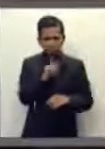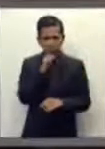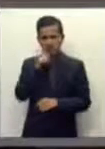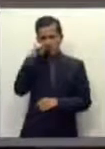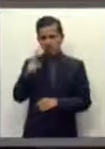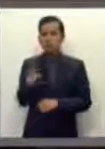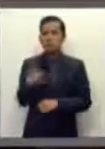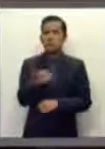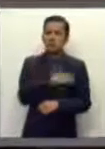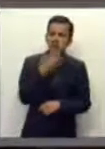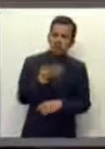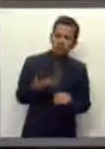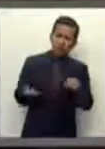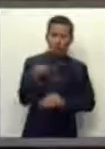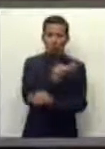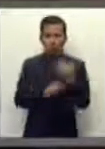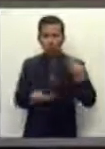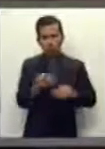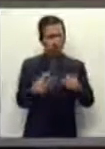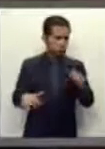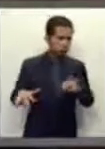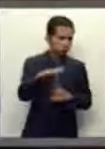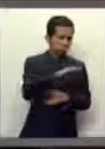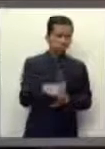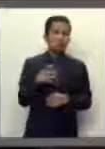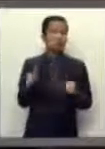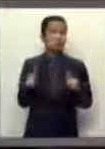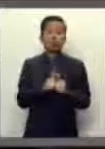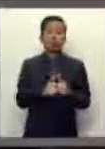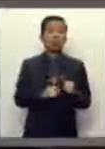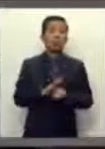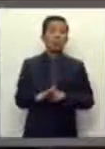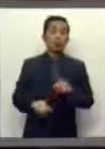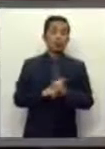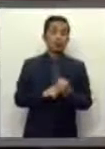bienestar universal basado en el ejercicio de los derechos sociales.